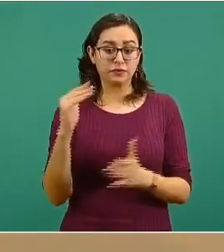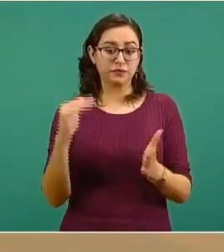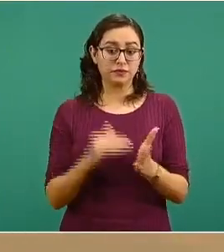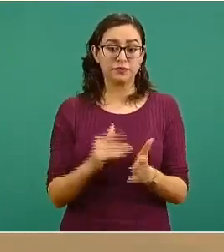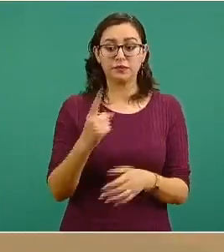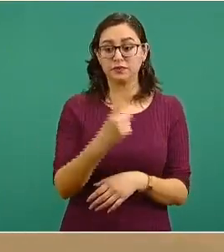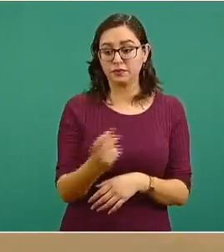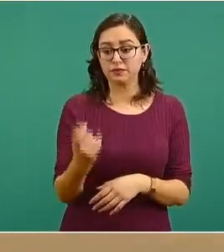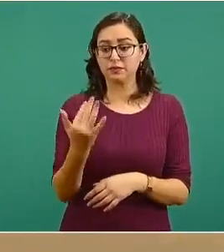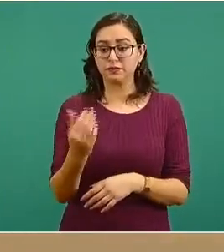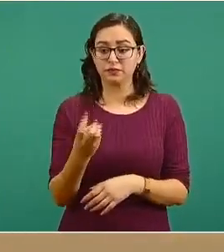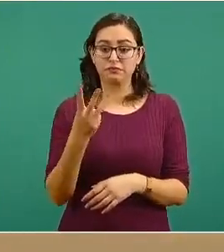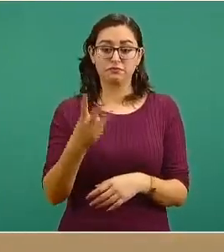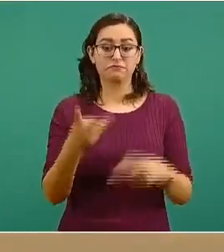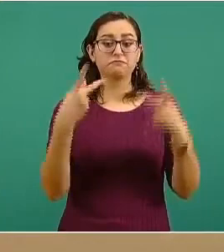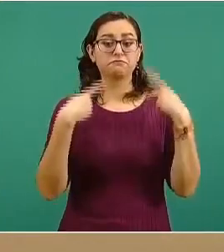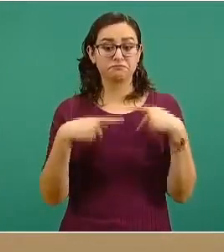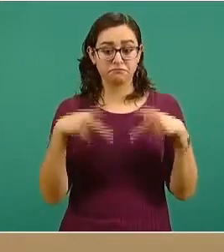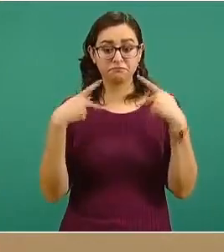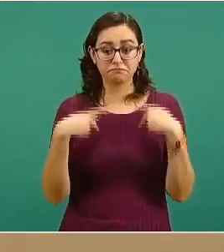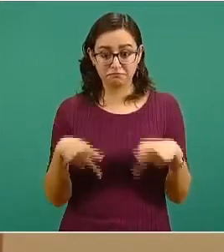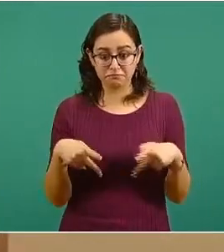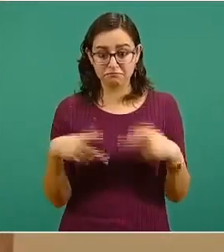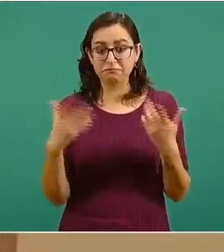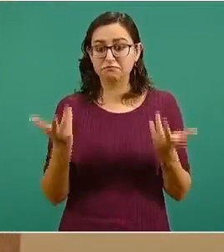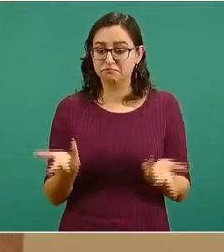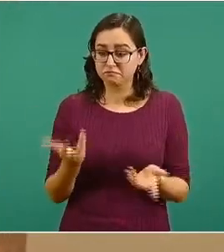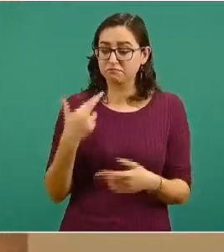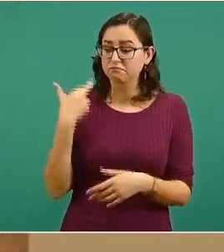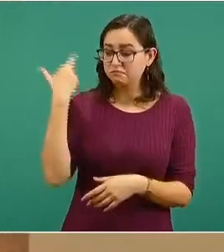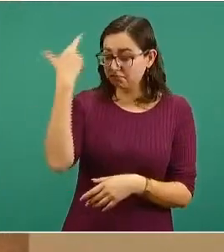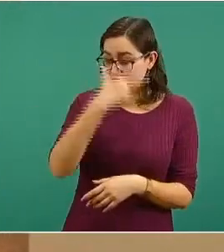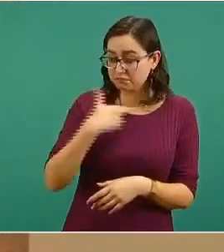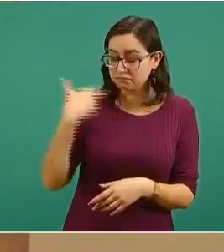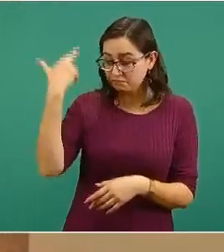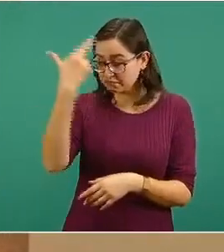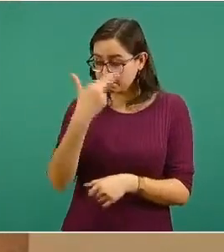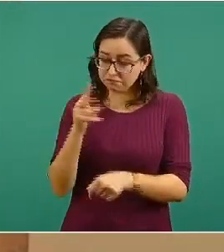4.052.143 personas que han sido estudiadas por el Sistema